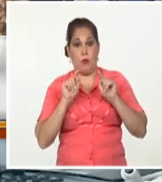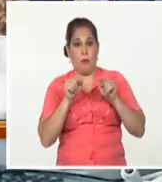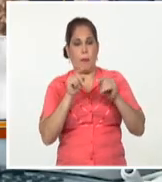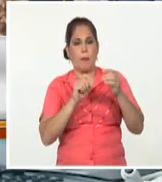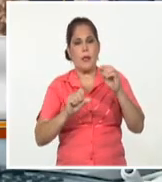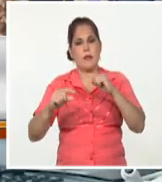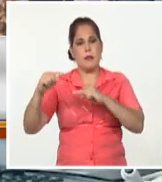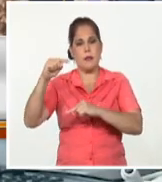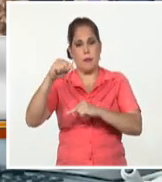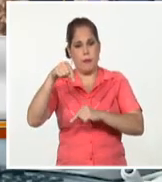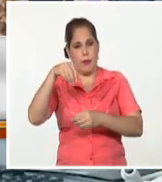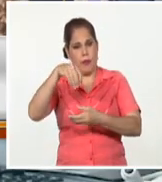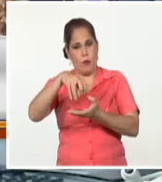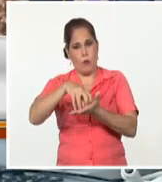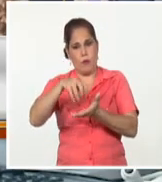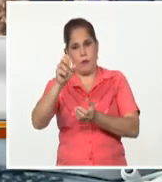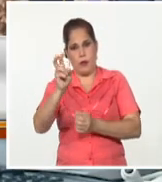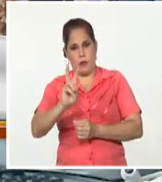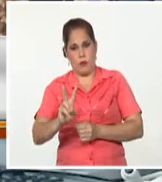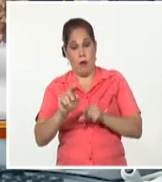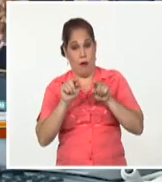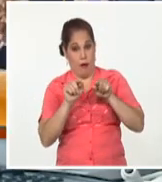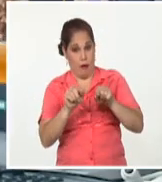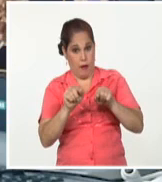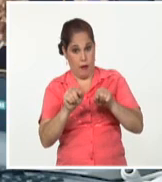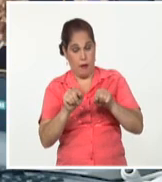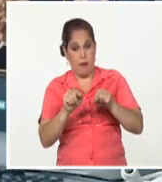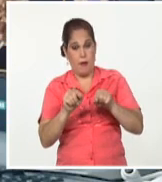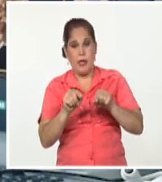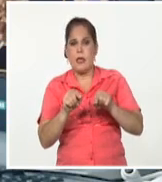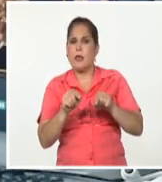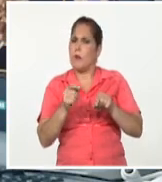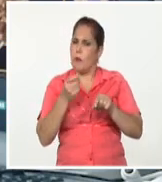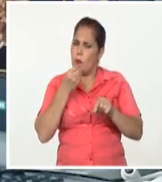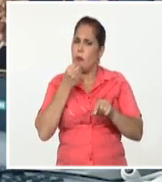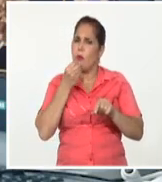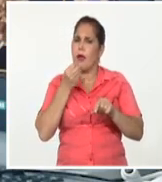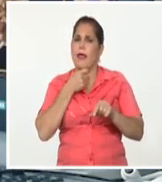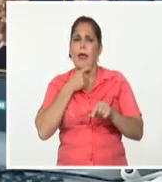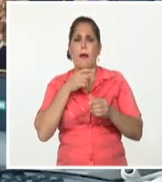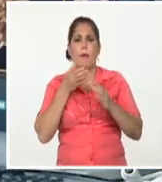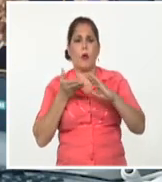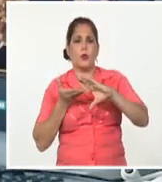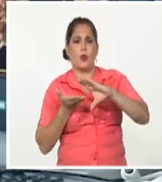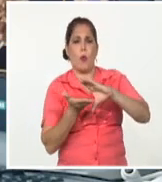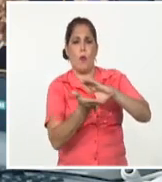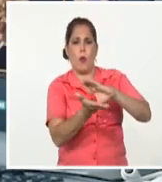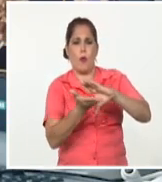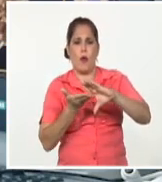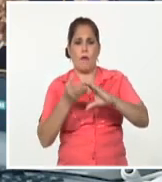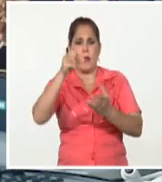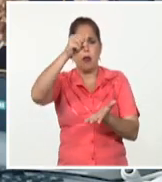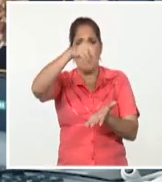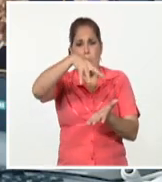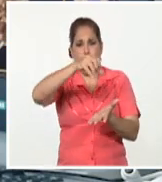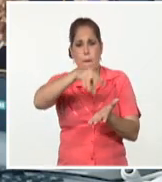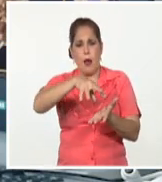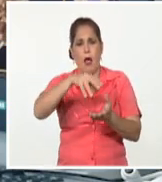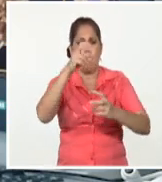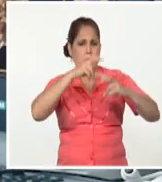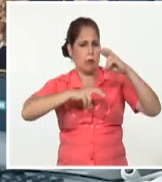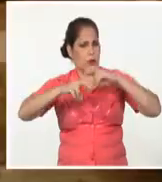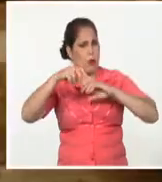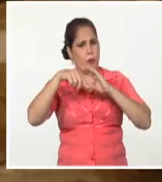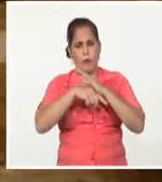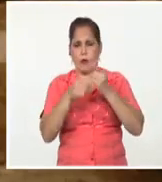principal en Venezuela, donde brindamos estos estudios, tanto de tomografía, resonancia y otros estudios más, de